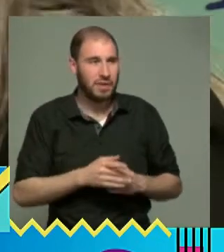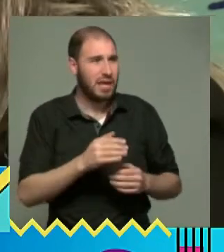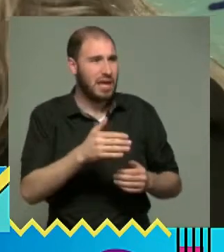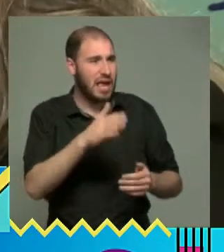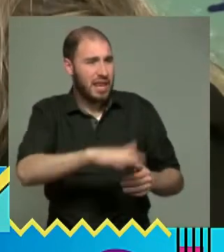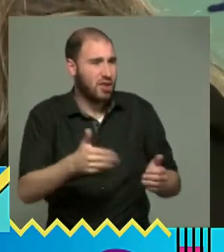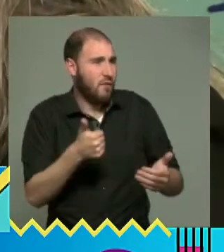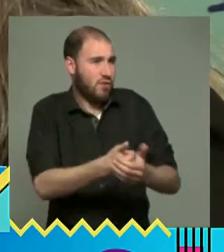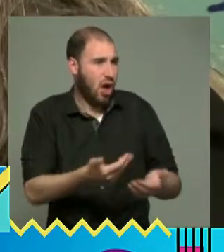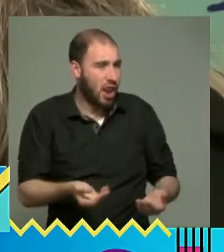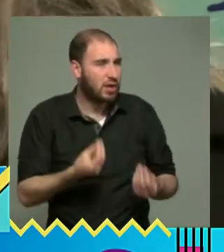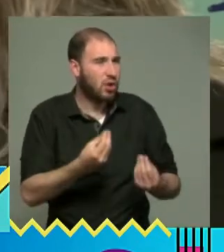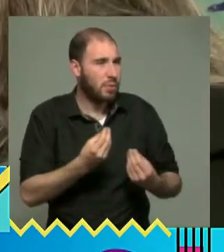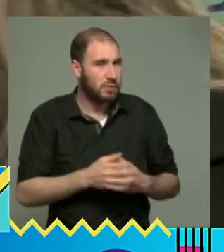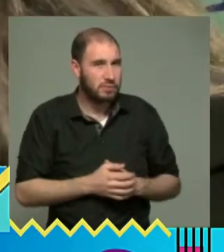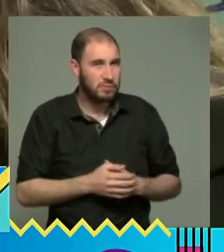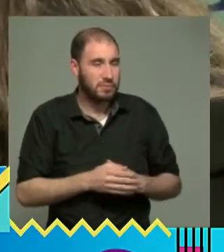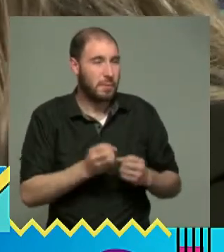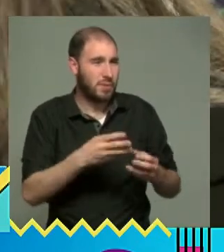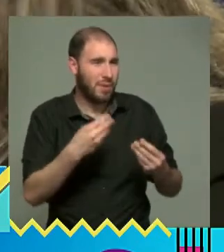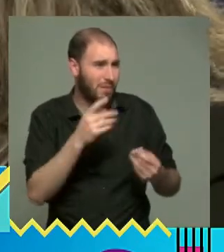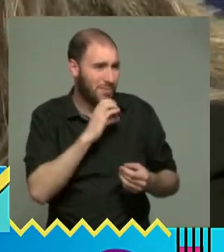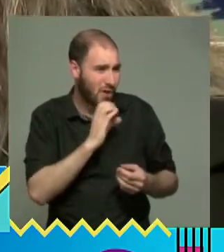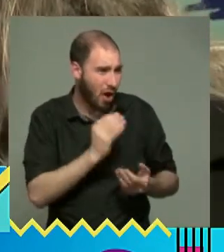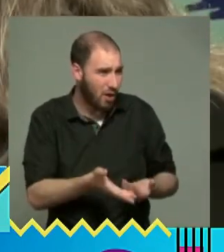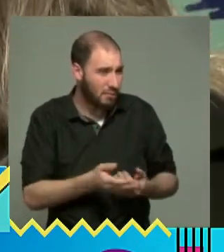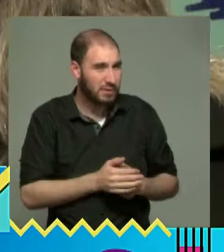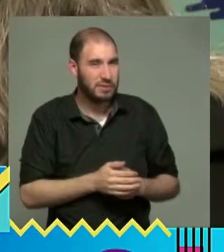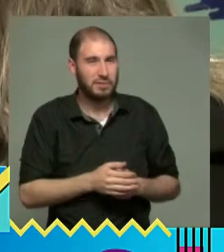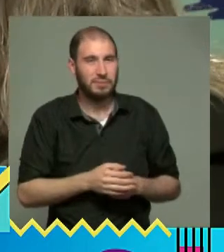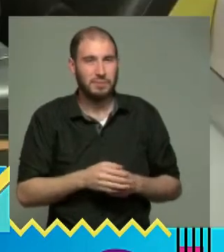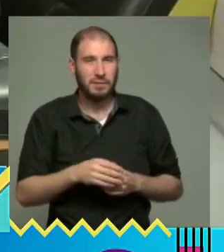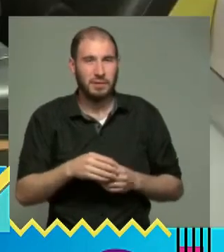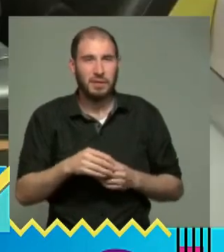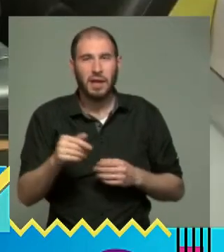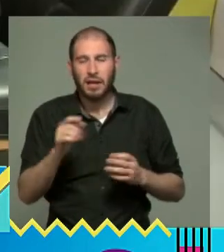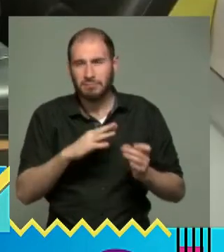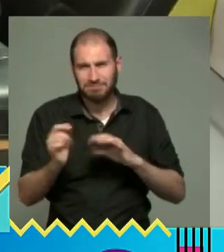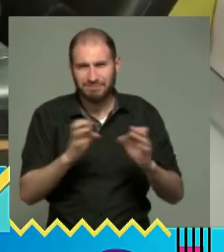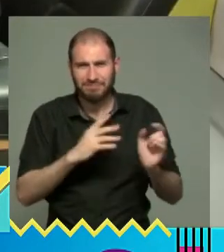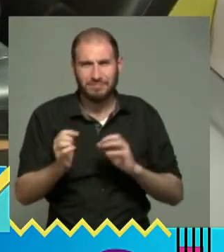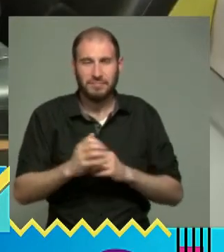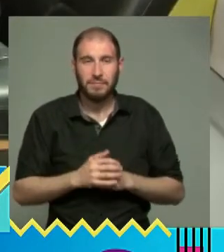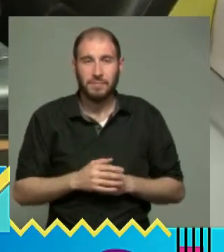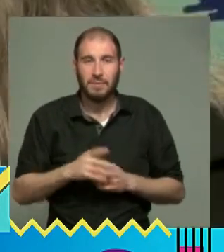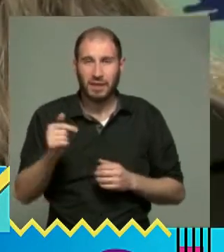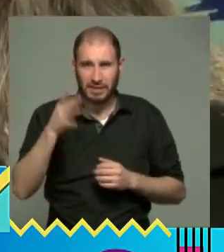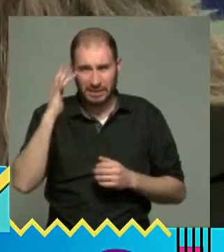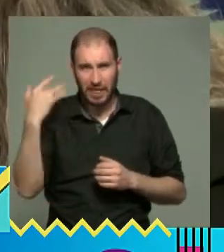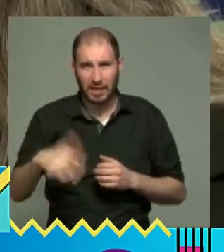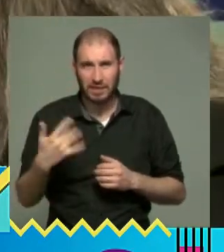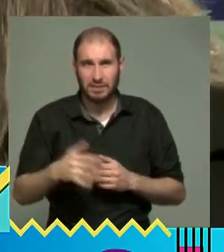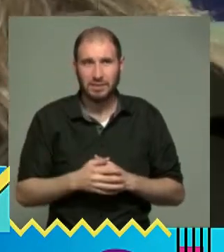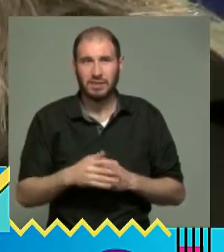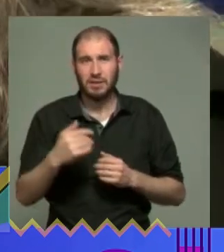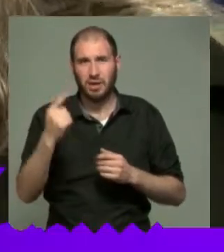niñas, quienes ¿cómo que no representan- vulnera nada? Pero es un chiste. Se me permite cerrar la No, idea, no, gracias. no, porque Si se me decir permite las cerrar cosas, la te idea. veo que son muy inteligentes. Decir Sí. las